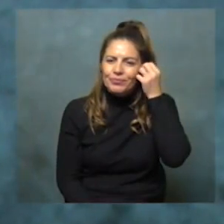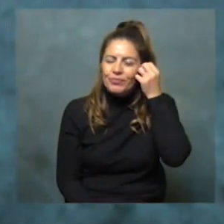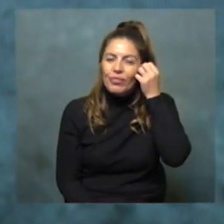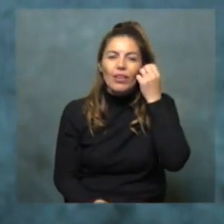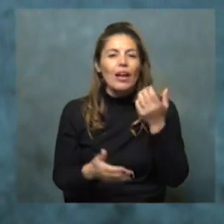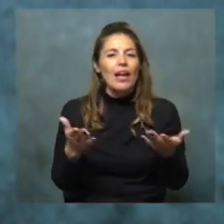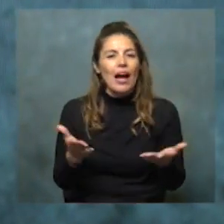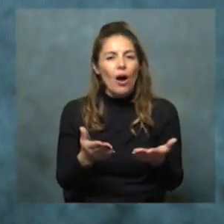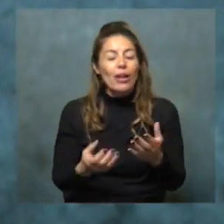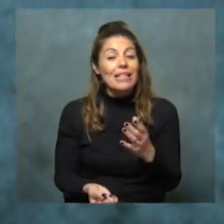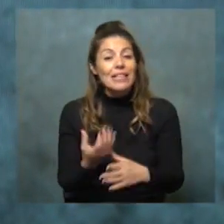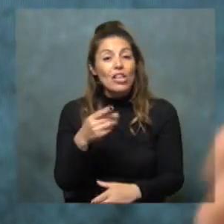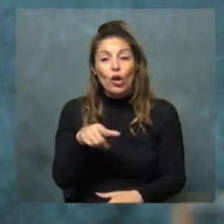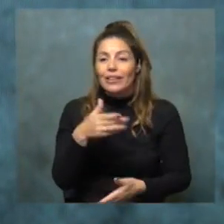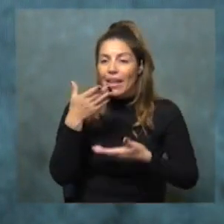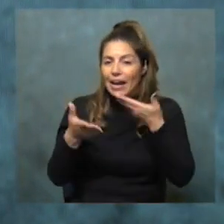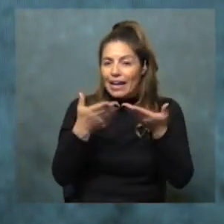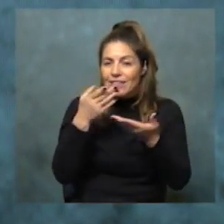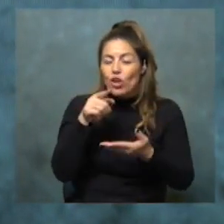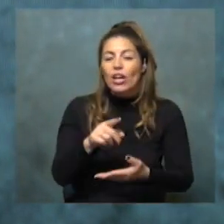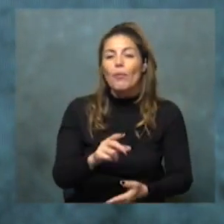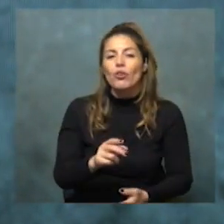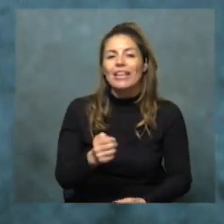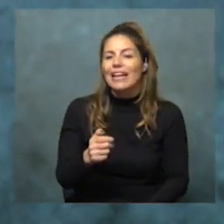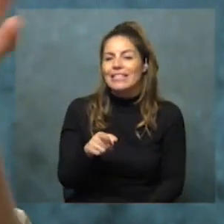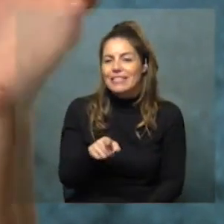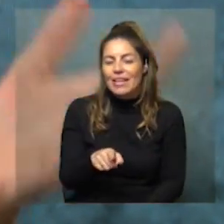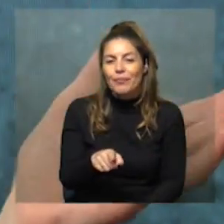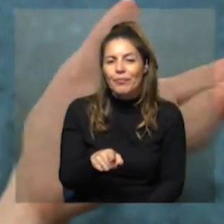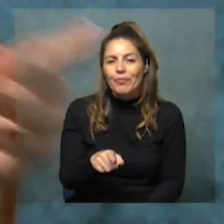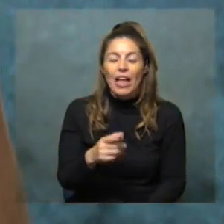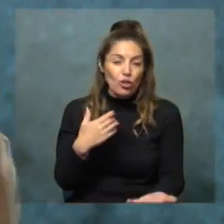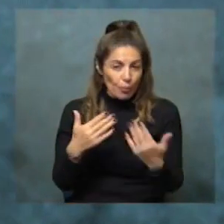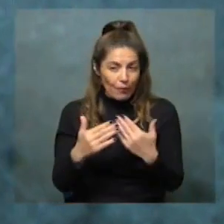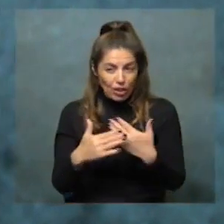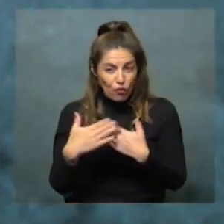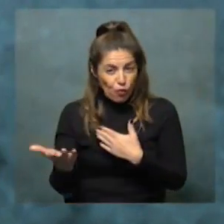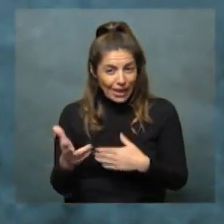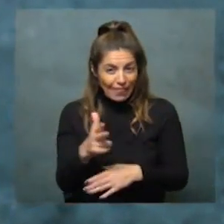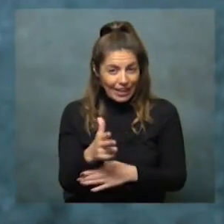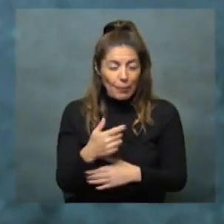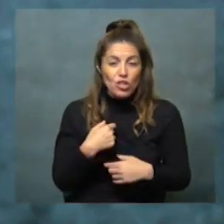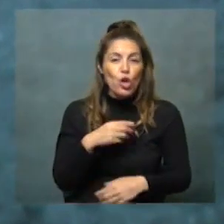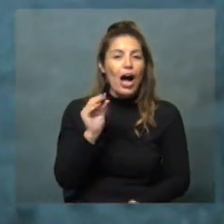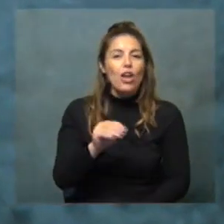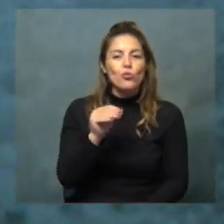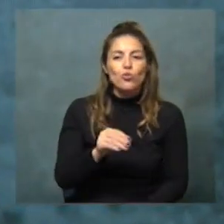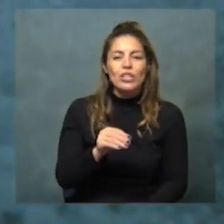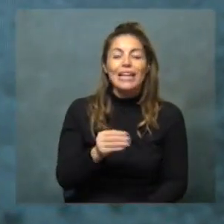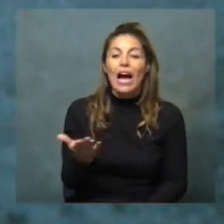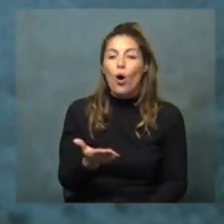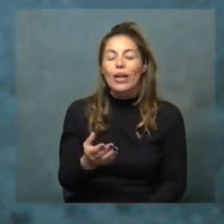Bueno, ahora salió este tema que vos recién, bueno, estuvimos hablando fuera de cámara y yo lo anuncié de que se viene en